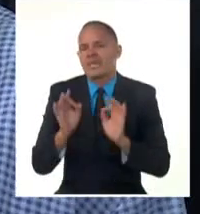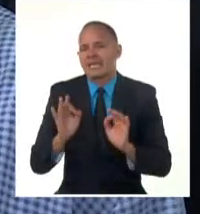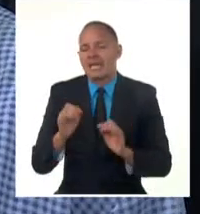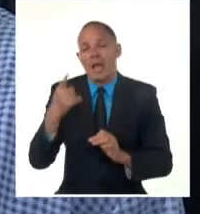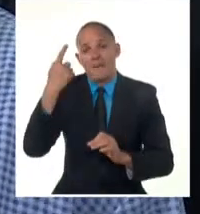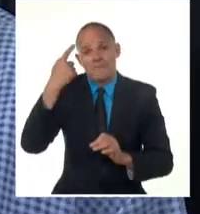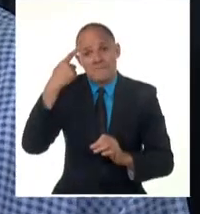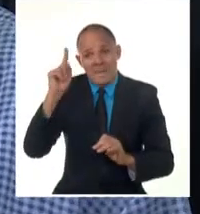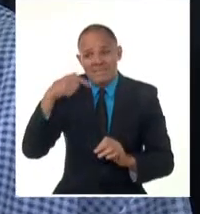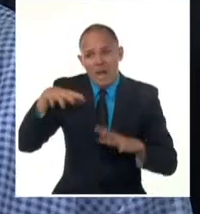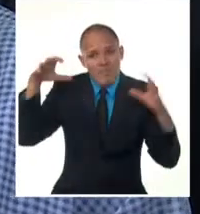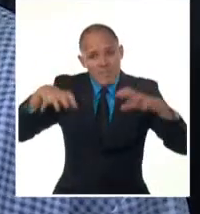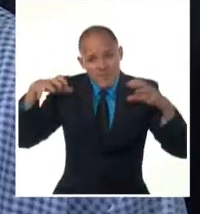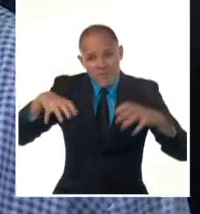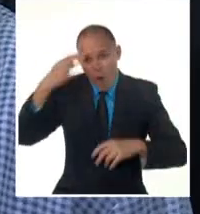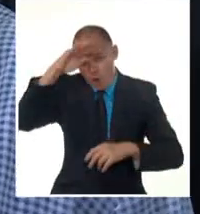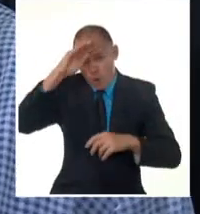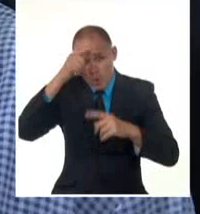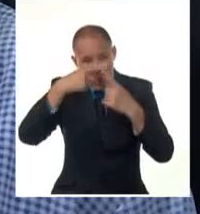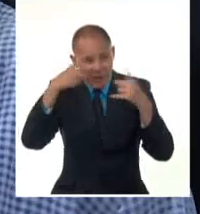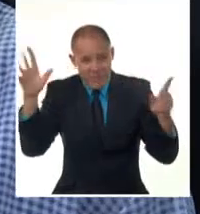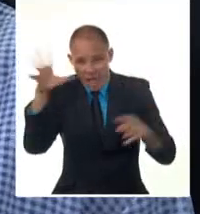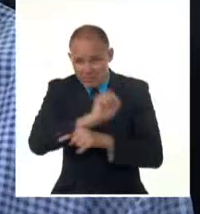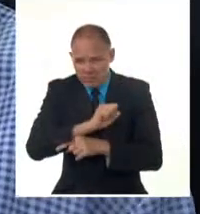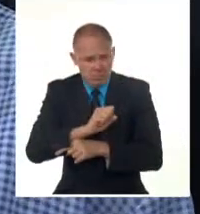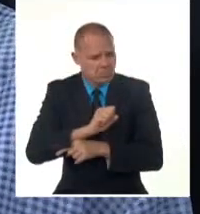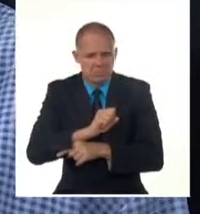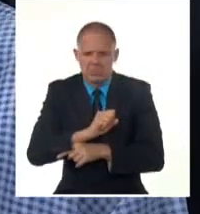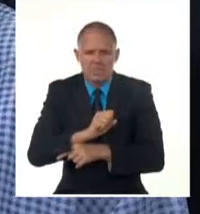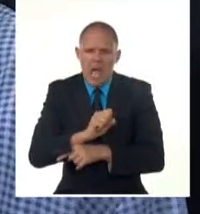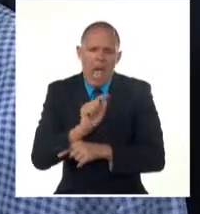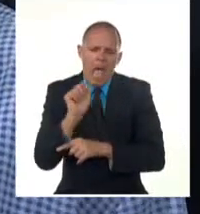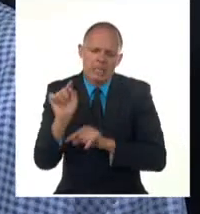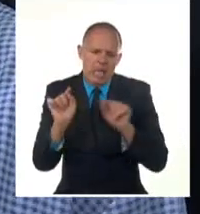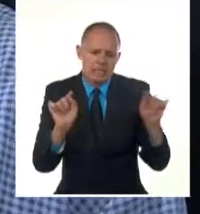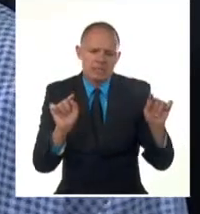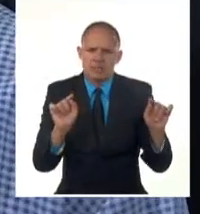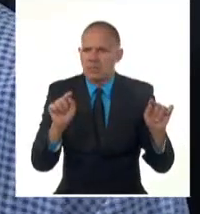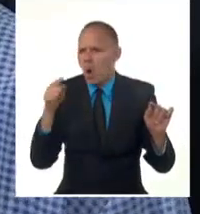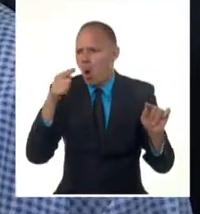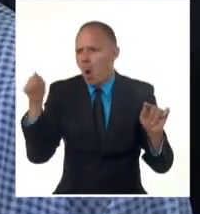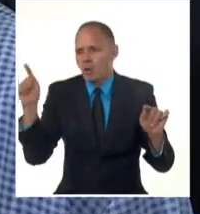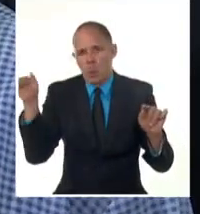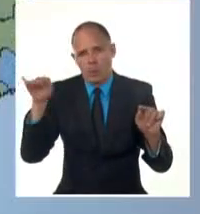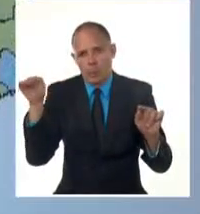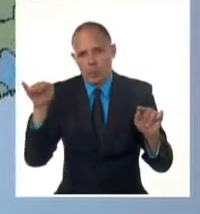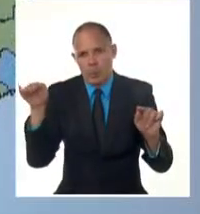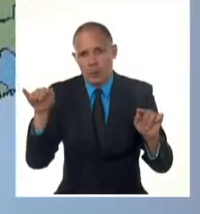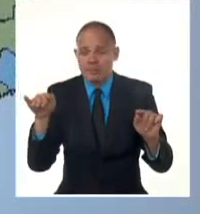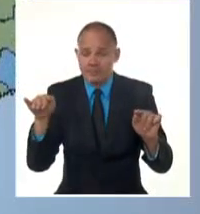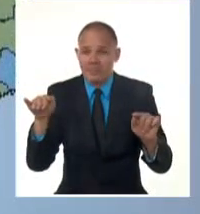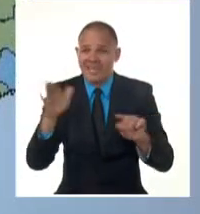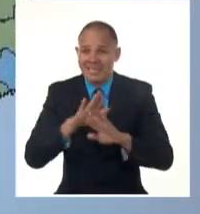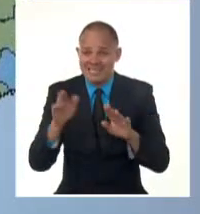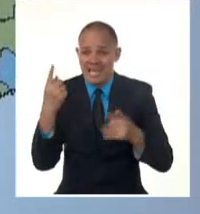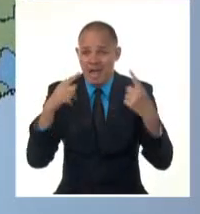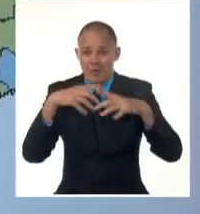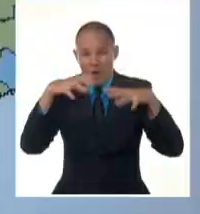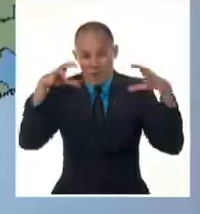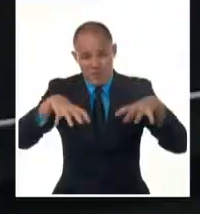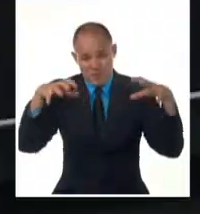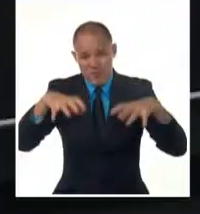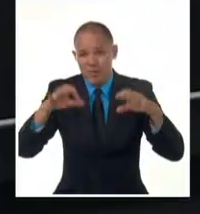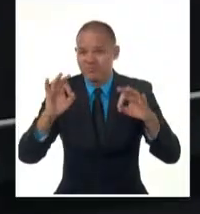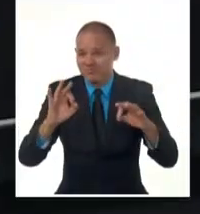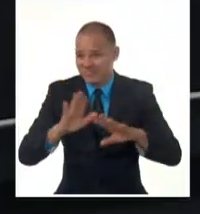donde este comportamiento de la lluvia ha sido tan favorable y por supuesto que en las provincias donde ya han ocurrido los principales incrementos de